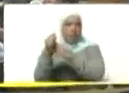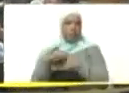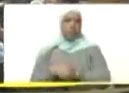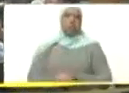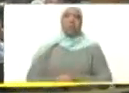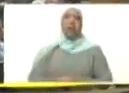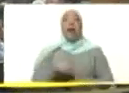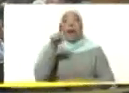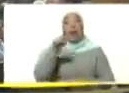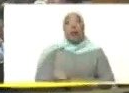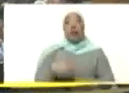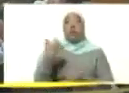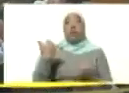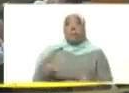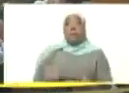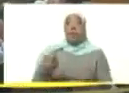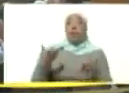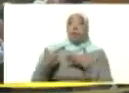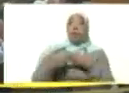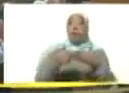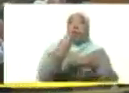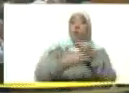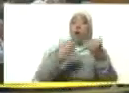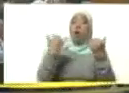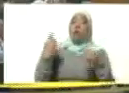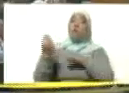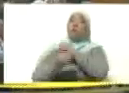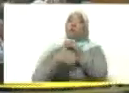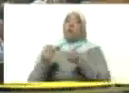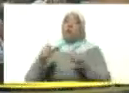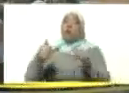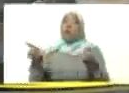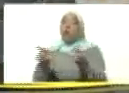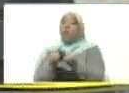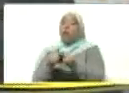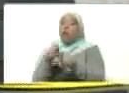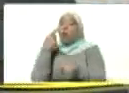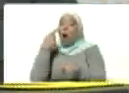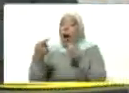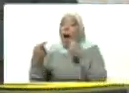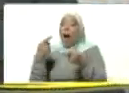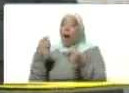was made flesh in ALBA TCP, cobró carne en el ALBA TCP by Fidel and